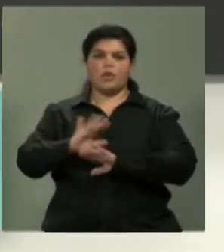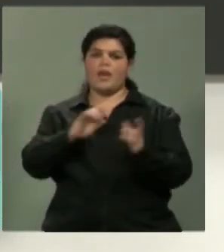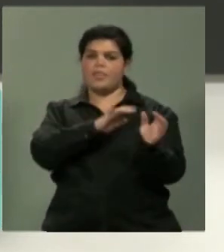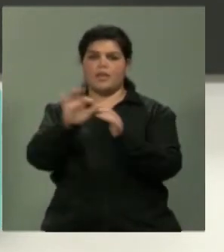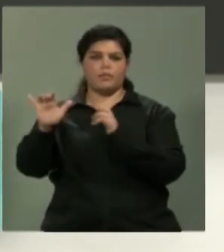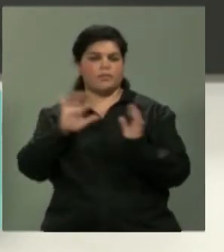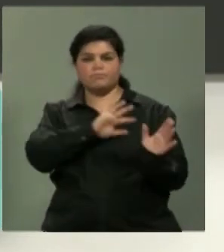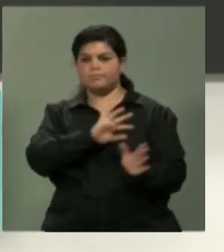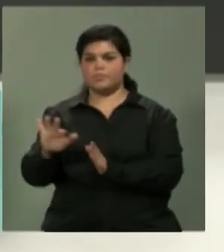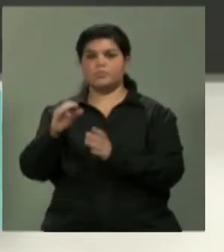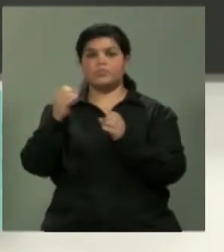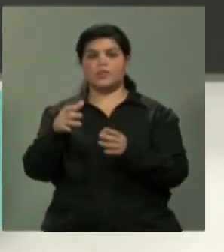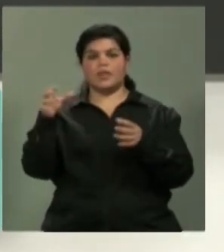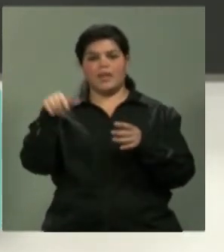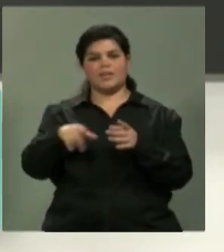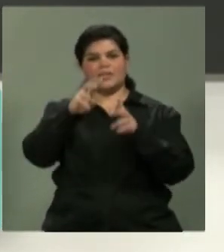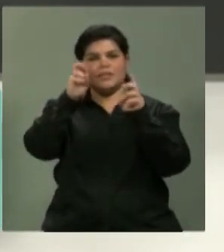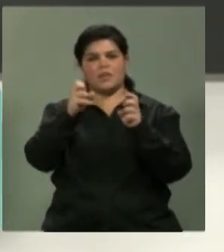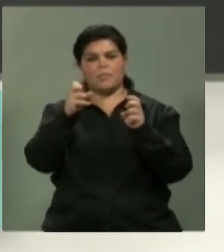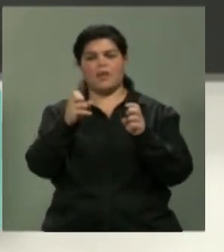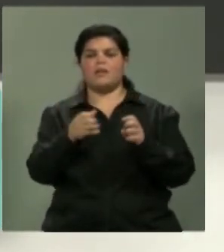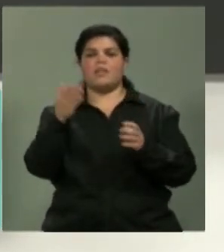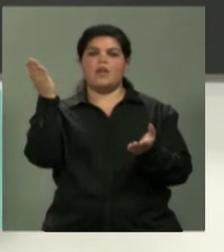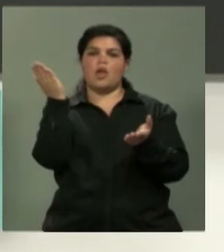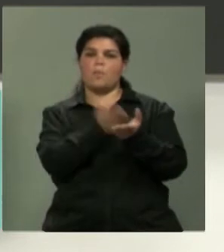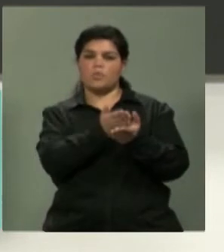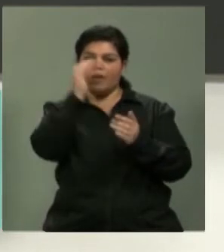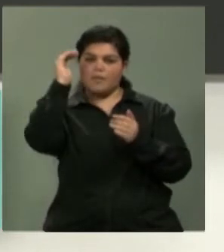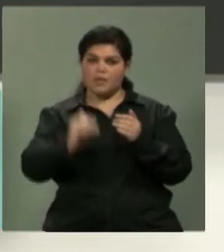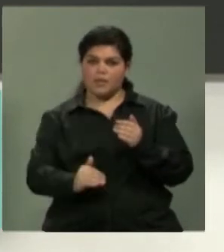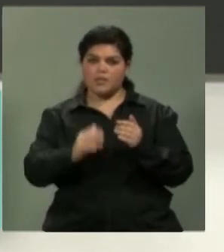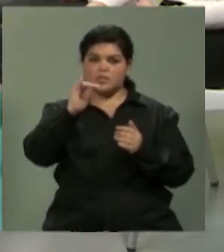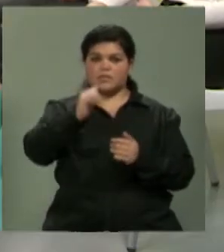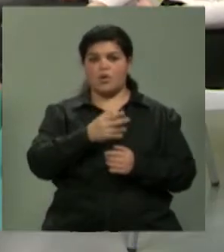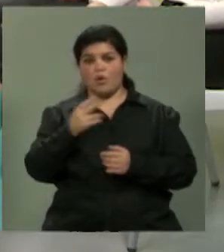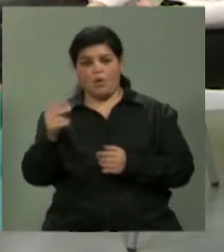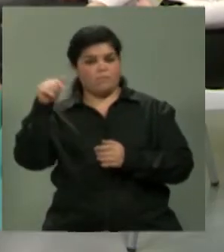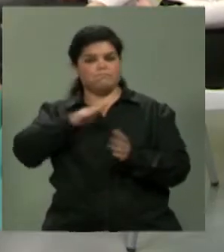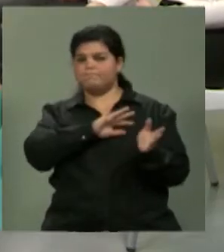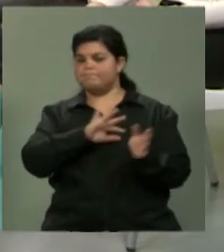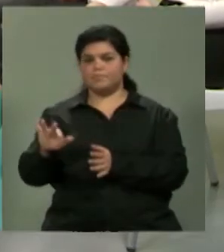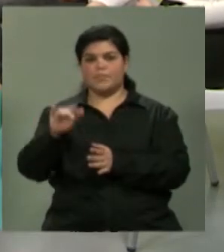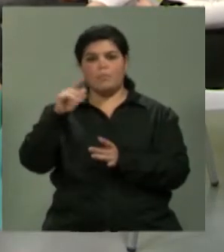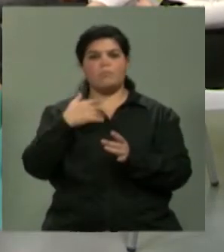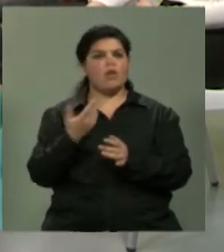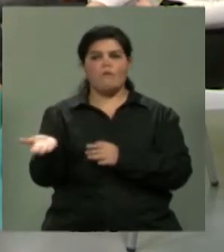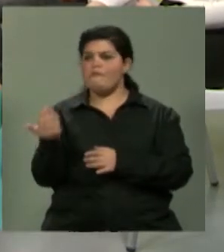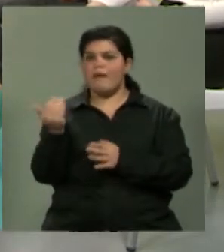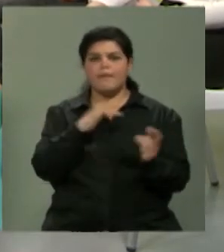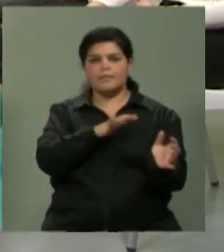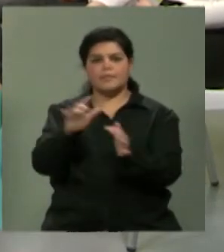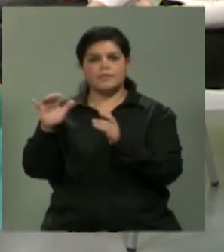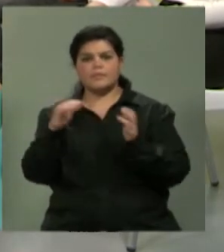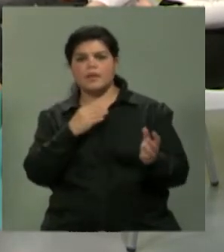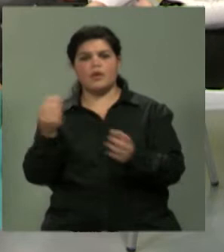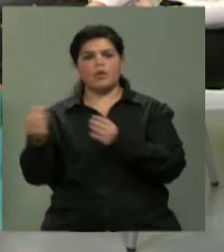tema de esta arista nada más, que es el tema de la edad de la imputabilidad. Pero queda todo una discusión de fondo con respecto al paradigma